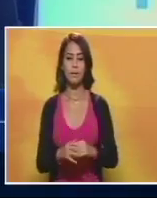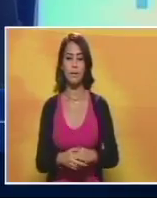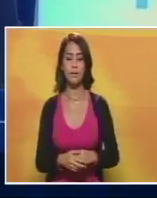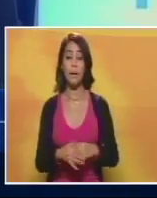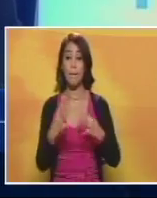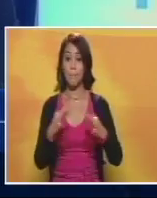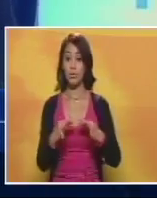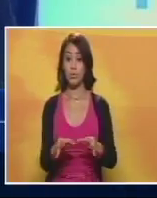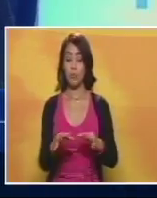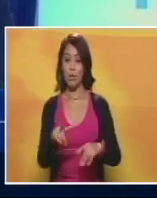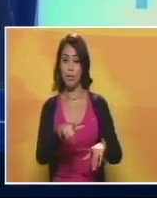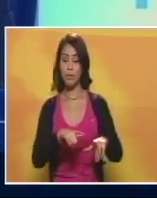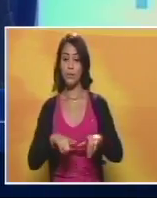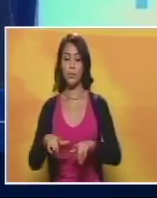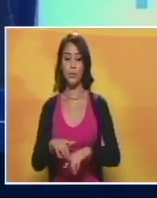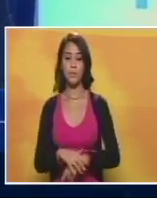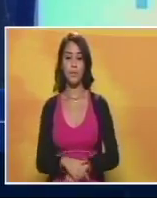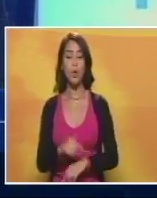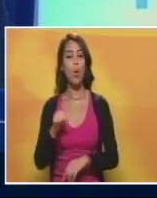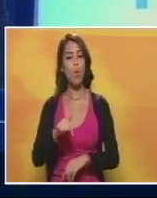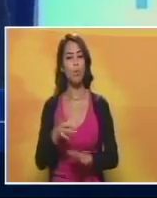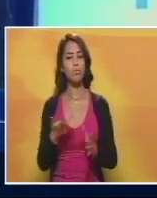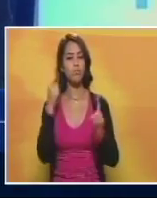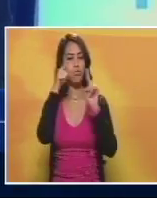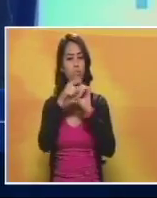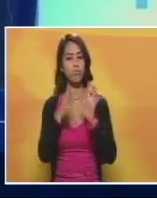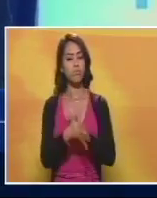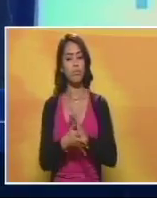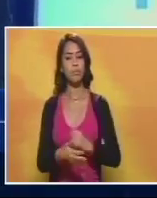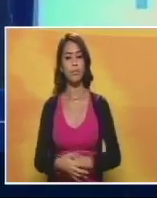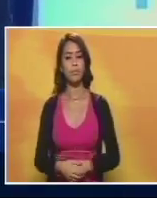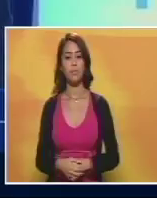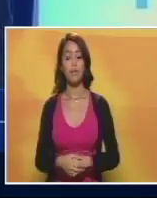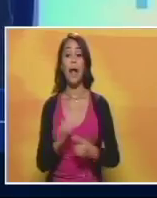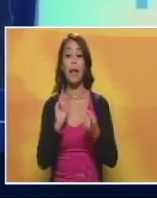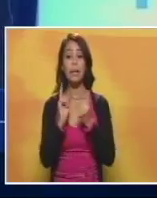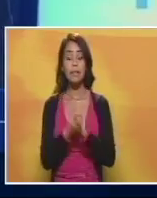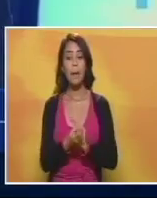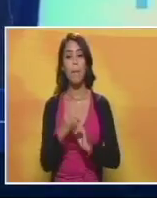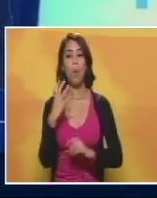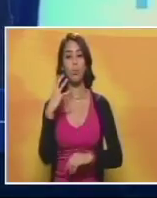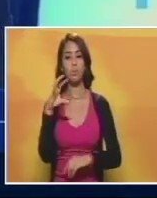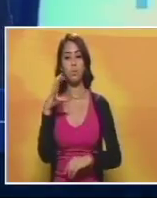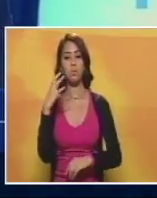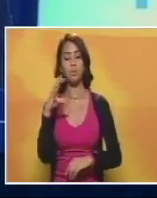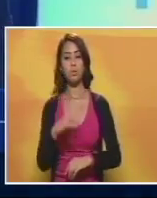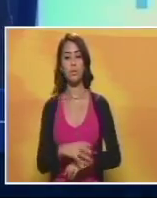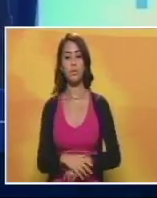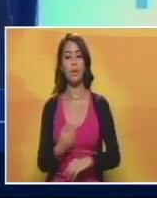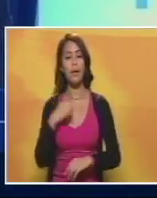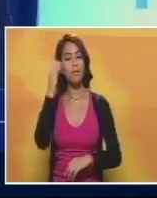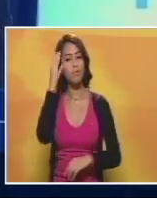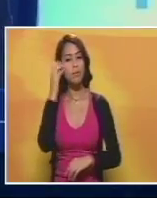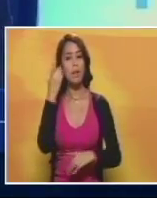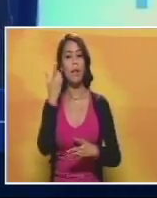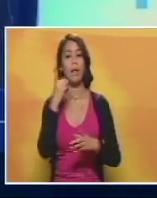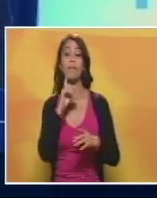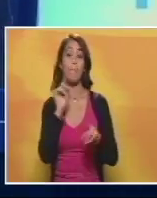el embajador ante este organismo, Samuel Moncada, al tiempo que pidió a instancias internacionales tomar como ejemplo el sistema comicial